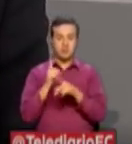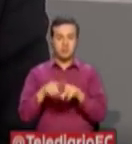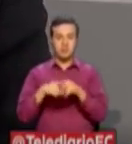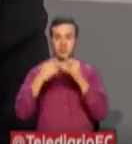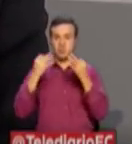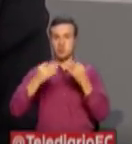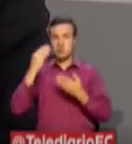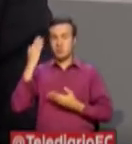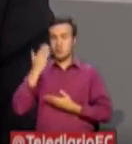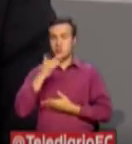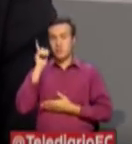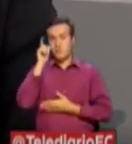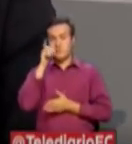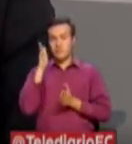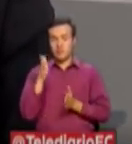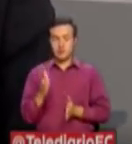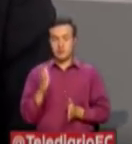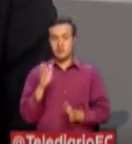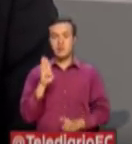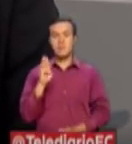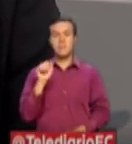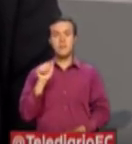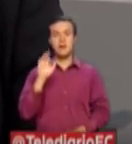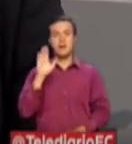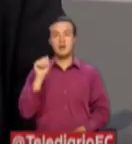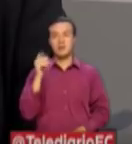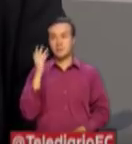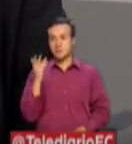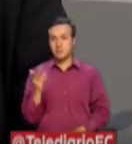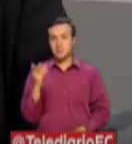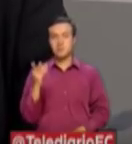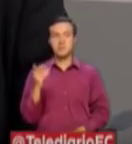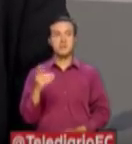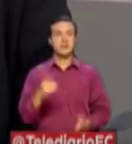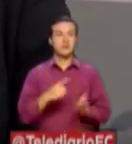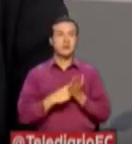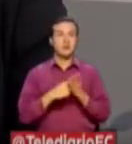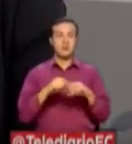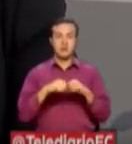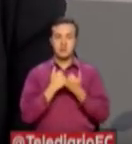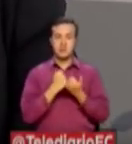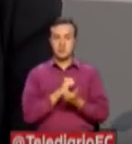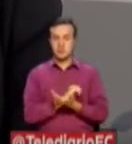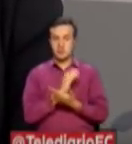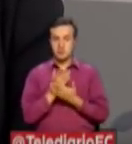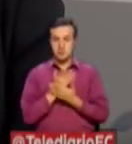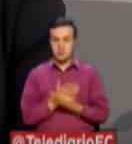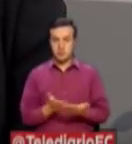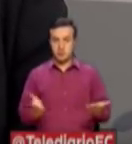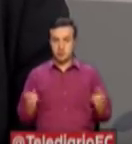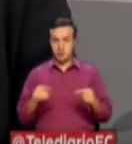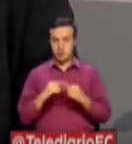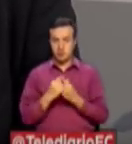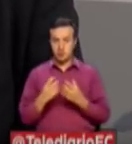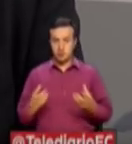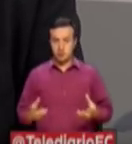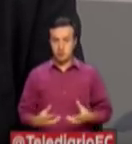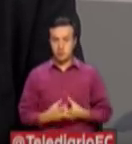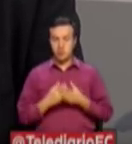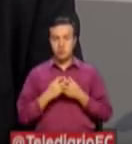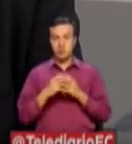político al fiscal general carlos bacca manche no en el pleno de la asamblea nacional las bancadas legislativas